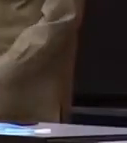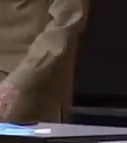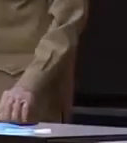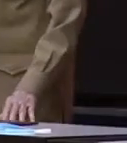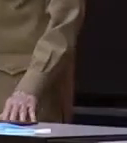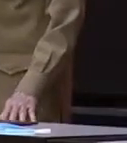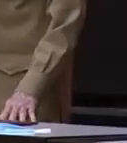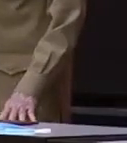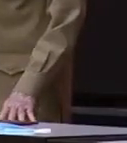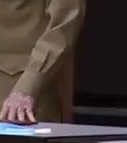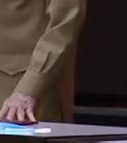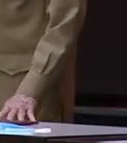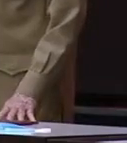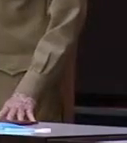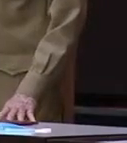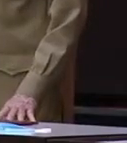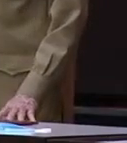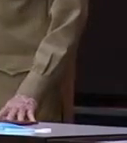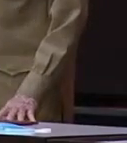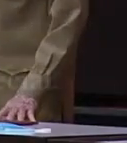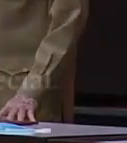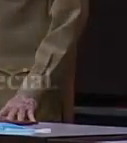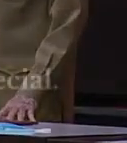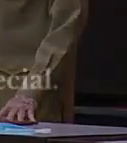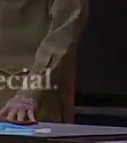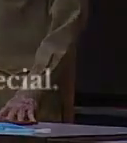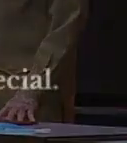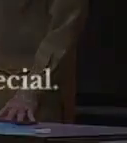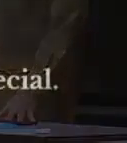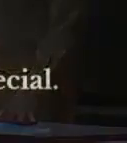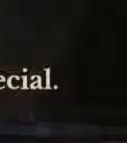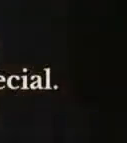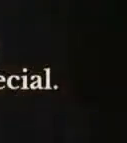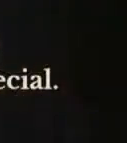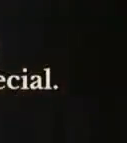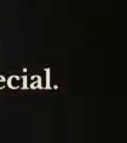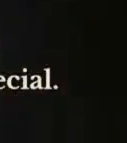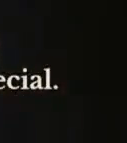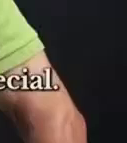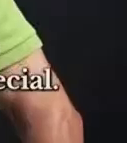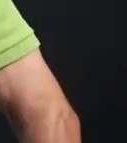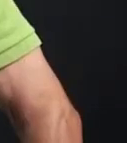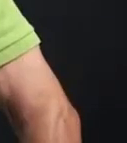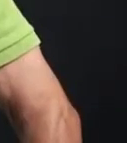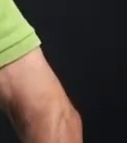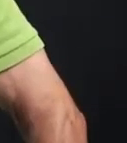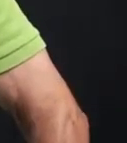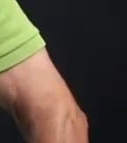nosotros mis días indiscutible sino también que es un set doblado a una sensibilidad especial